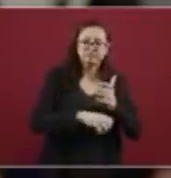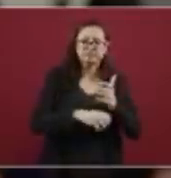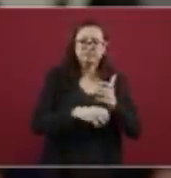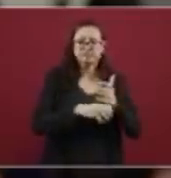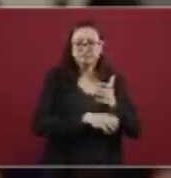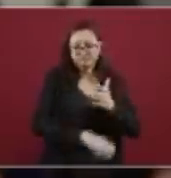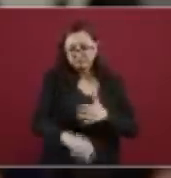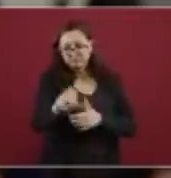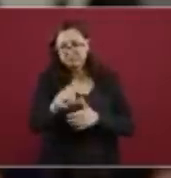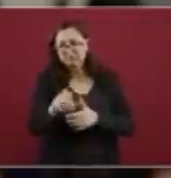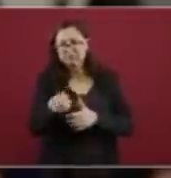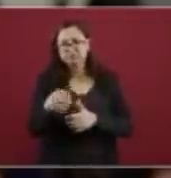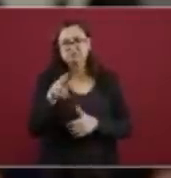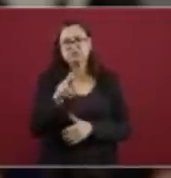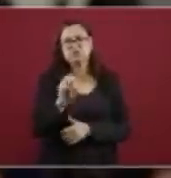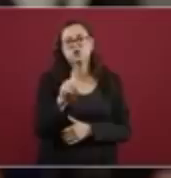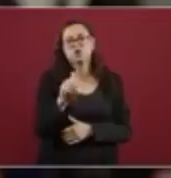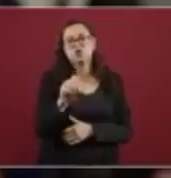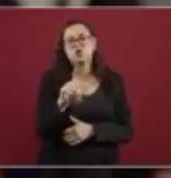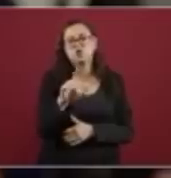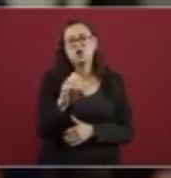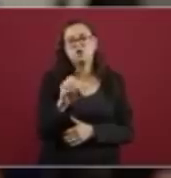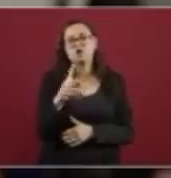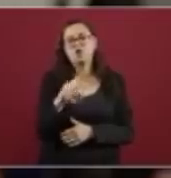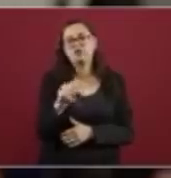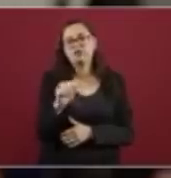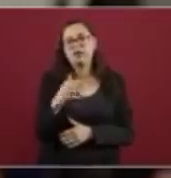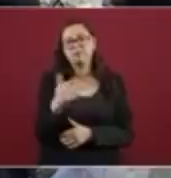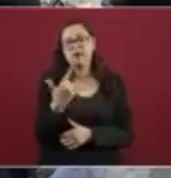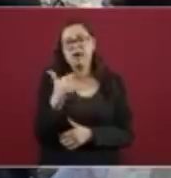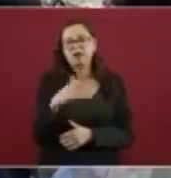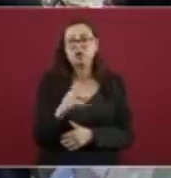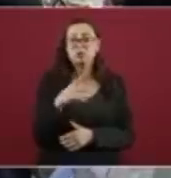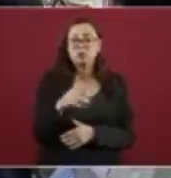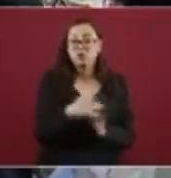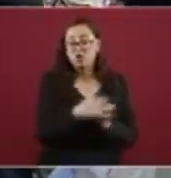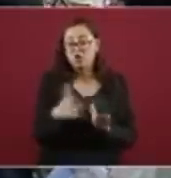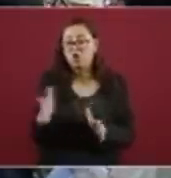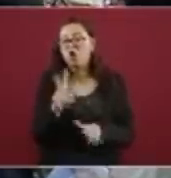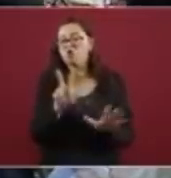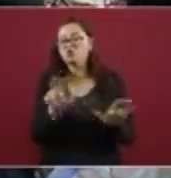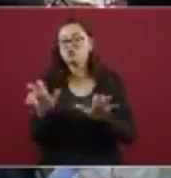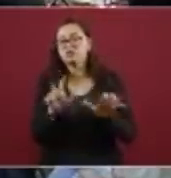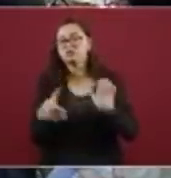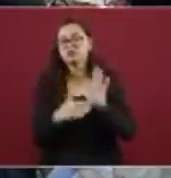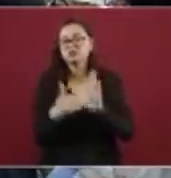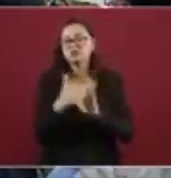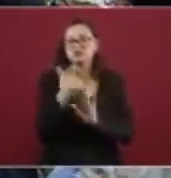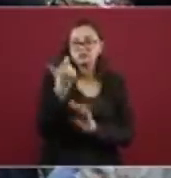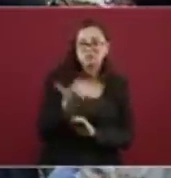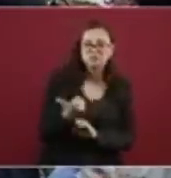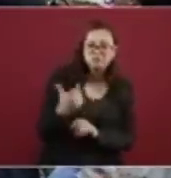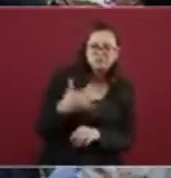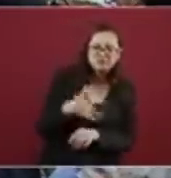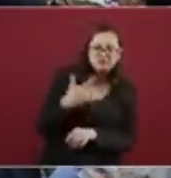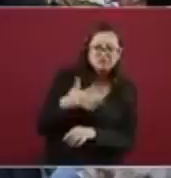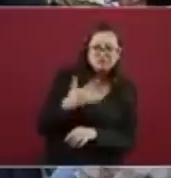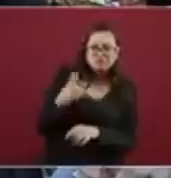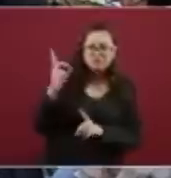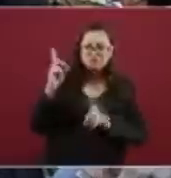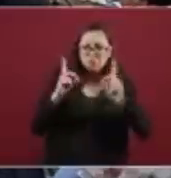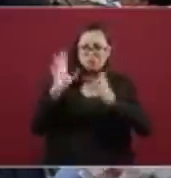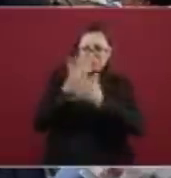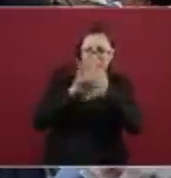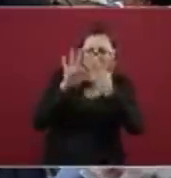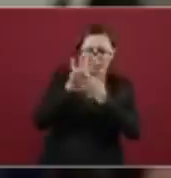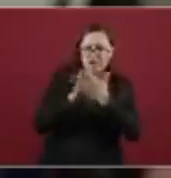al frente del fideicomiso Rodolfo Lassi Tamayo, pero hubo una opacidad por alrededor de $800 millones de pesos. Se ha reclamado que se audite y